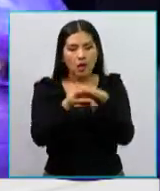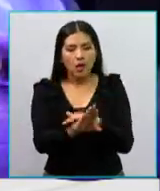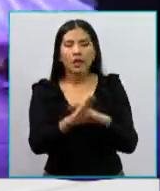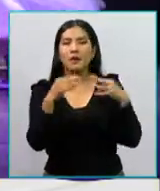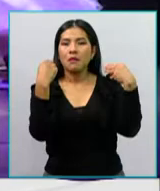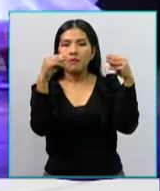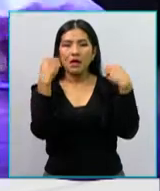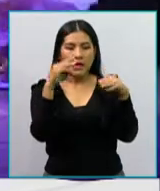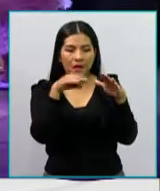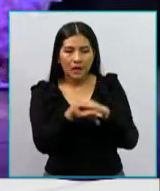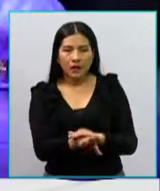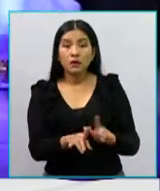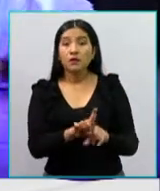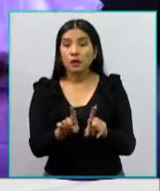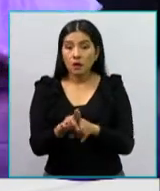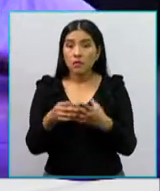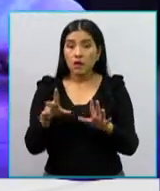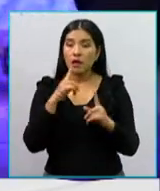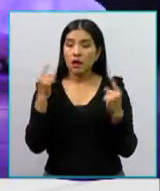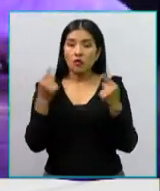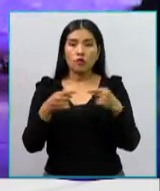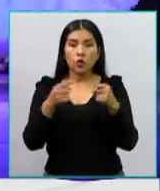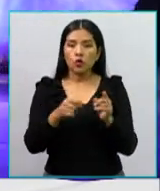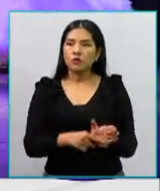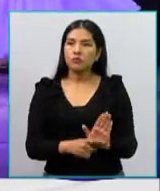e incluso han cruzado la frontera con su arte.